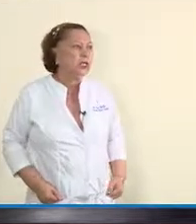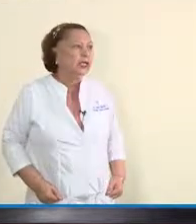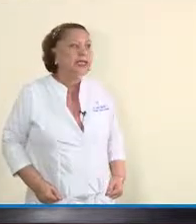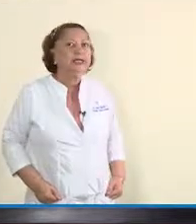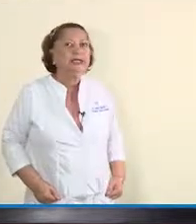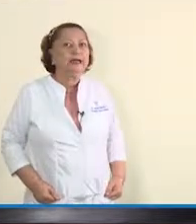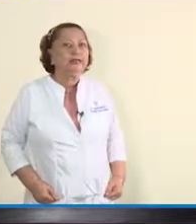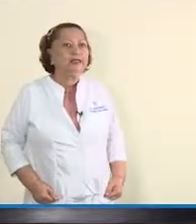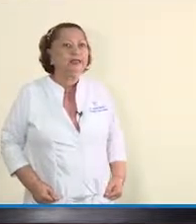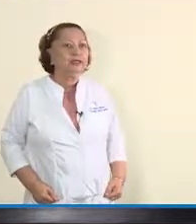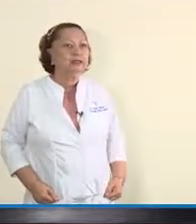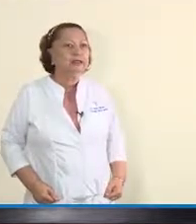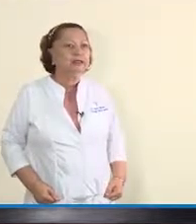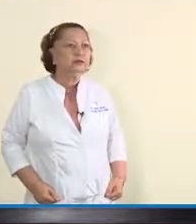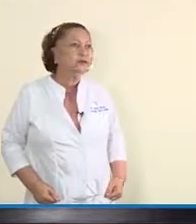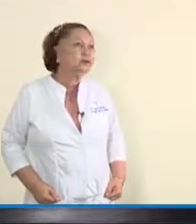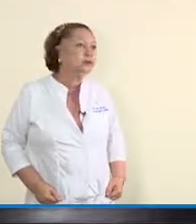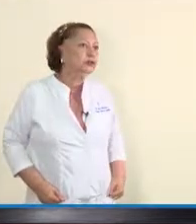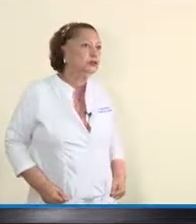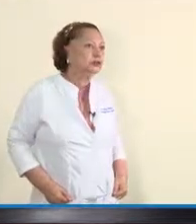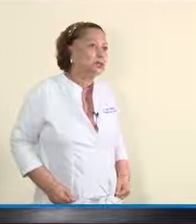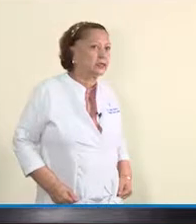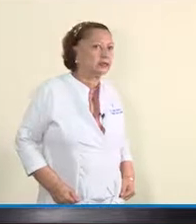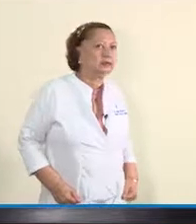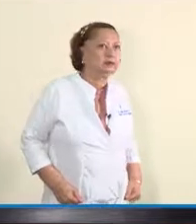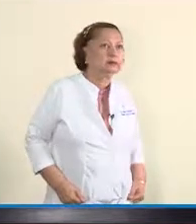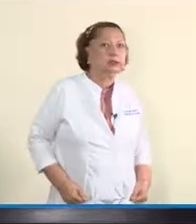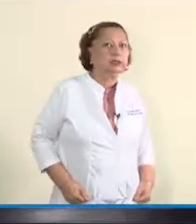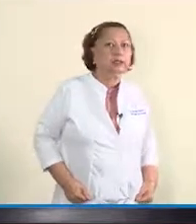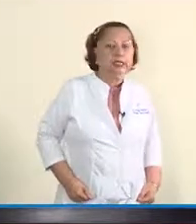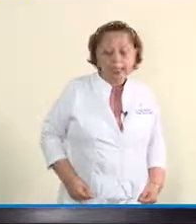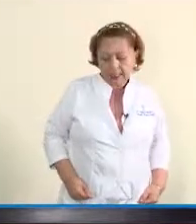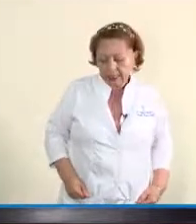sencillo. Generalmente no nos gusta escuchar.